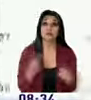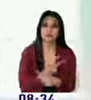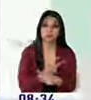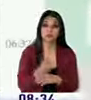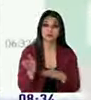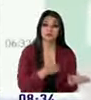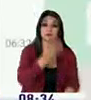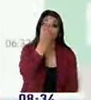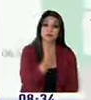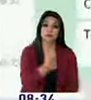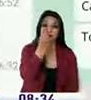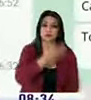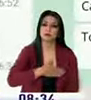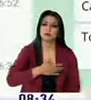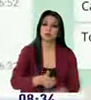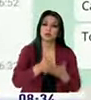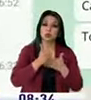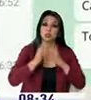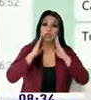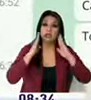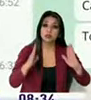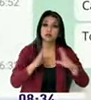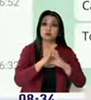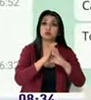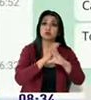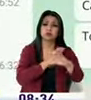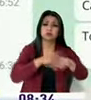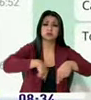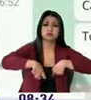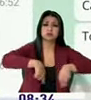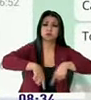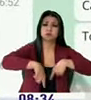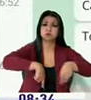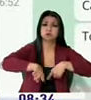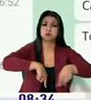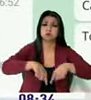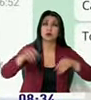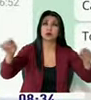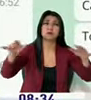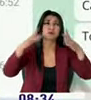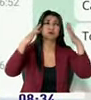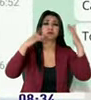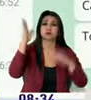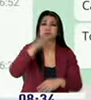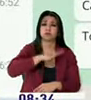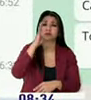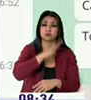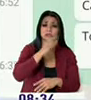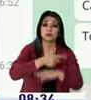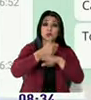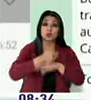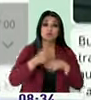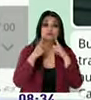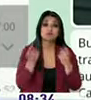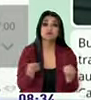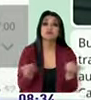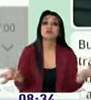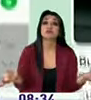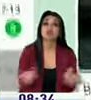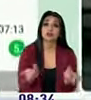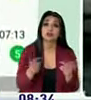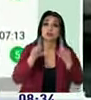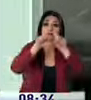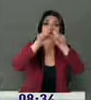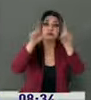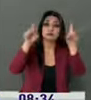todavía. Buenos días, por favor, alguien preste atención cómo estos buses transitan por la ciudad contaminando cada día y dónde están las autoridades.